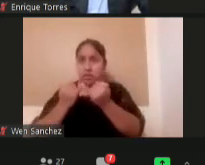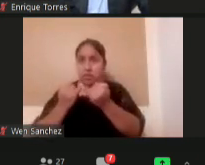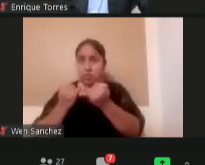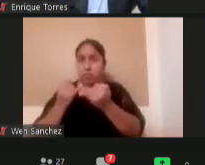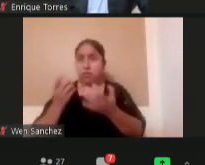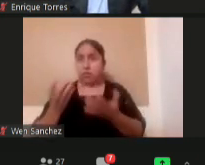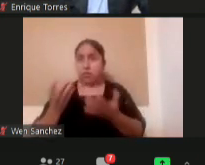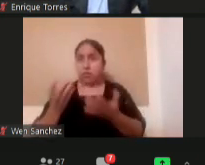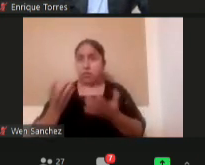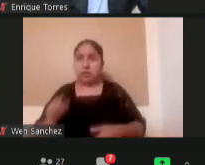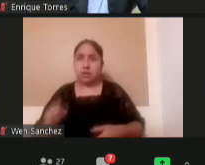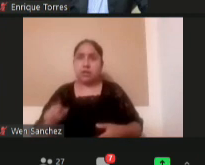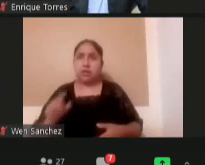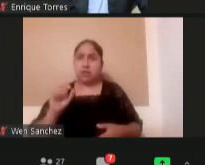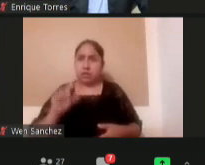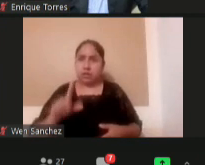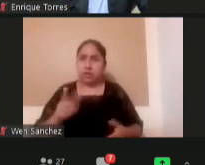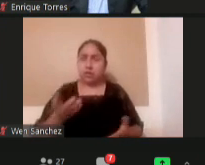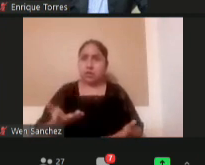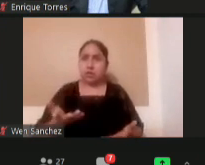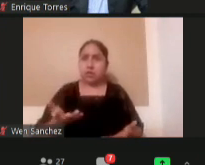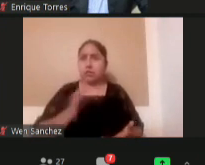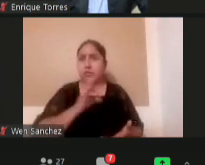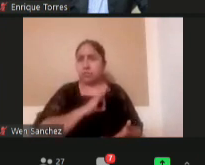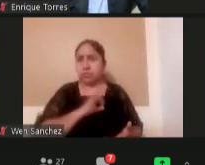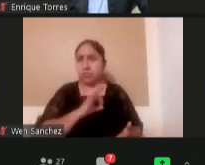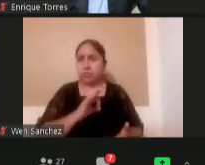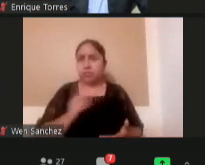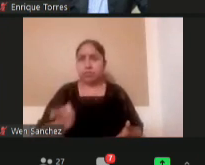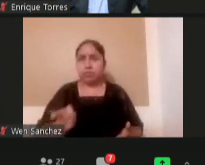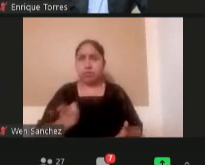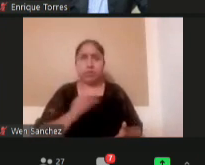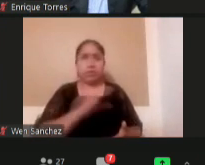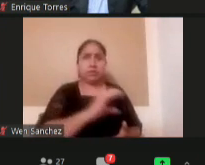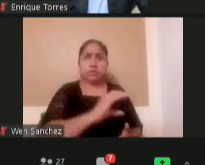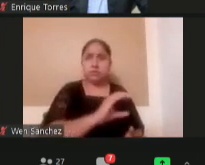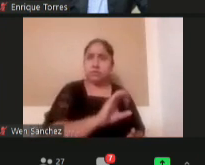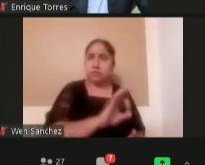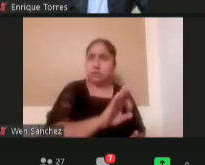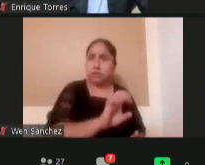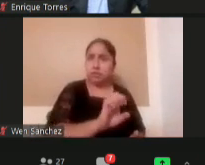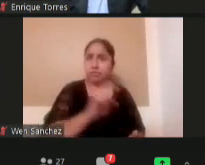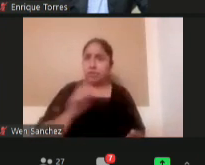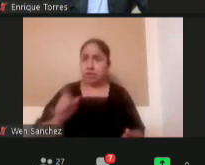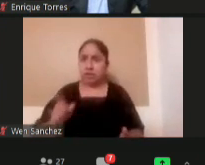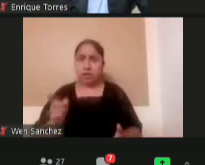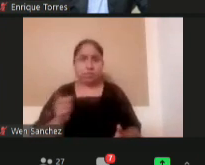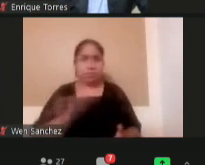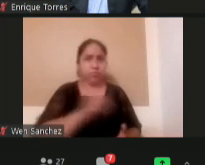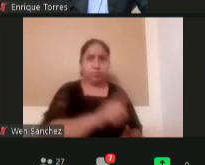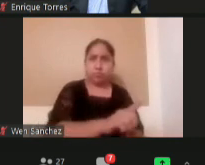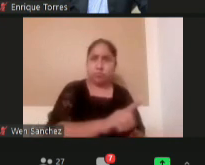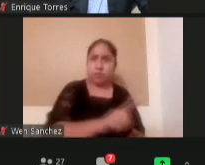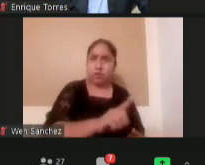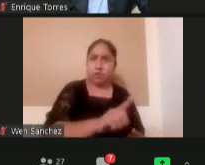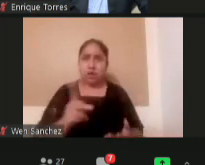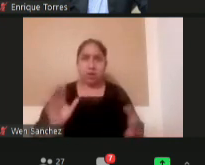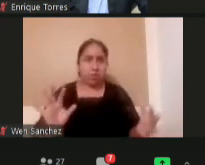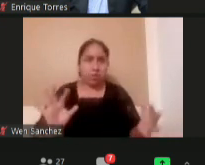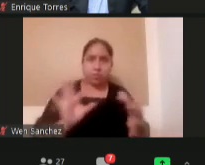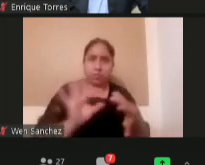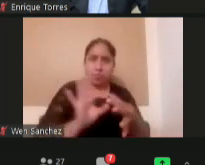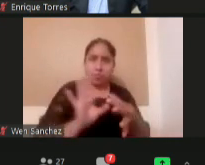CFE, independiente, ¿verdad?, de la luz eléctrica, de la energía eléctrica. El